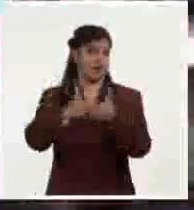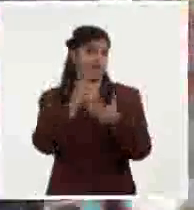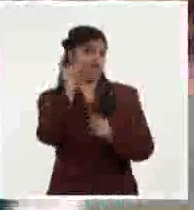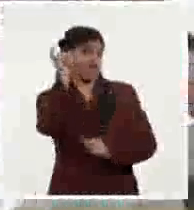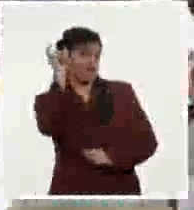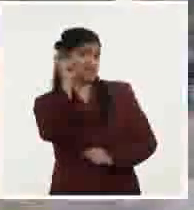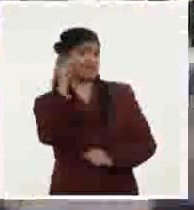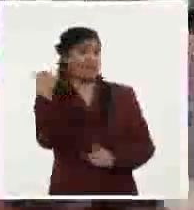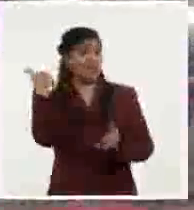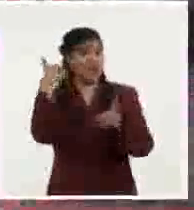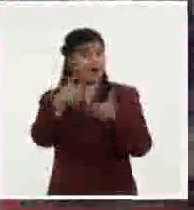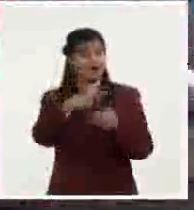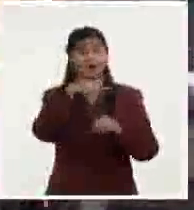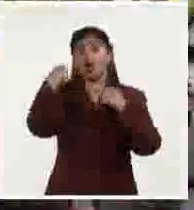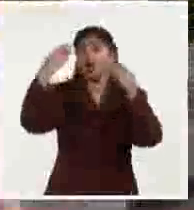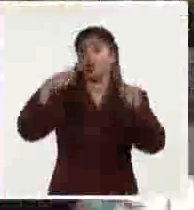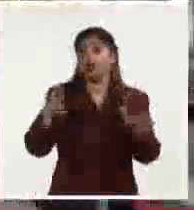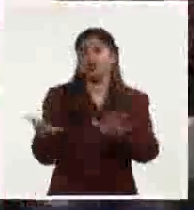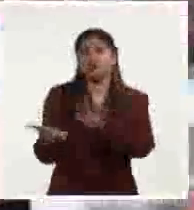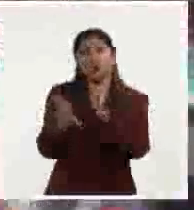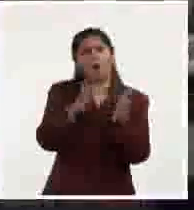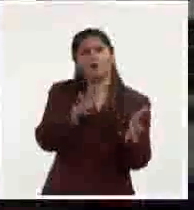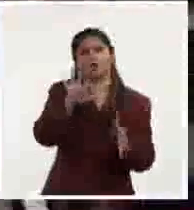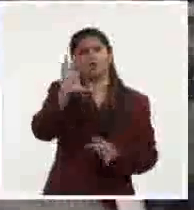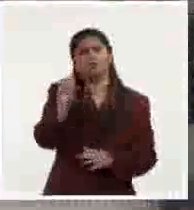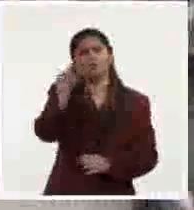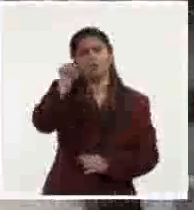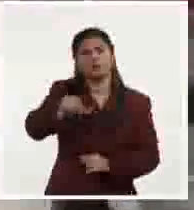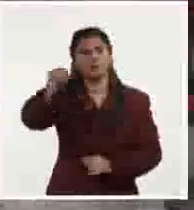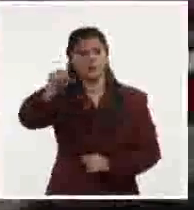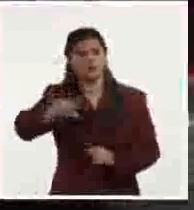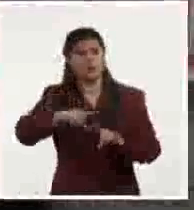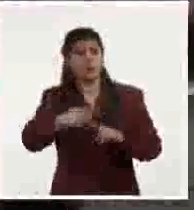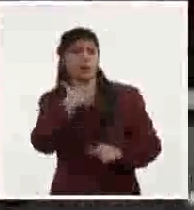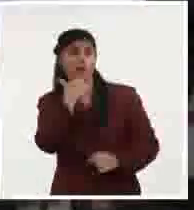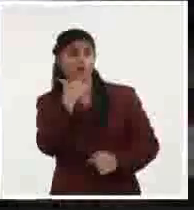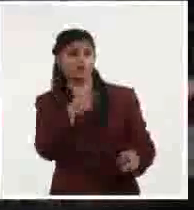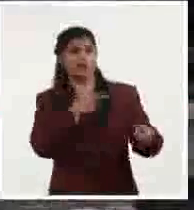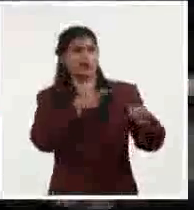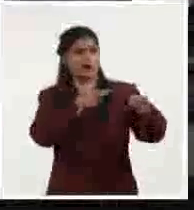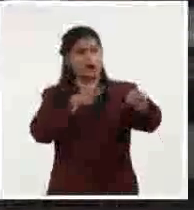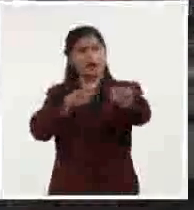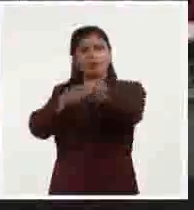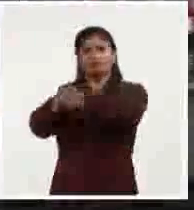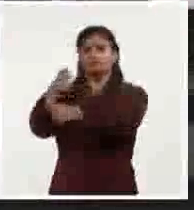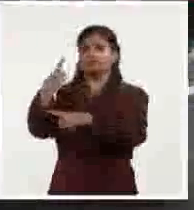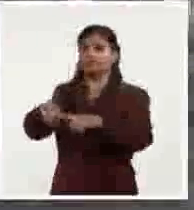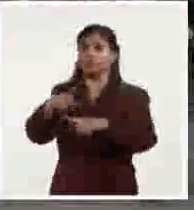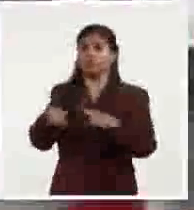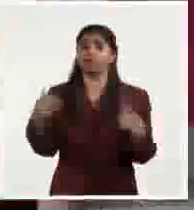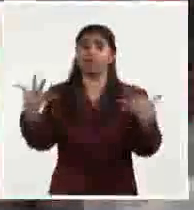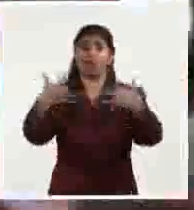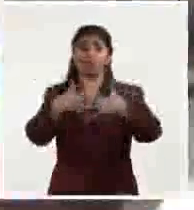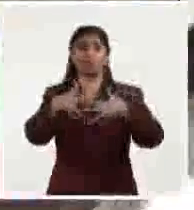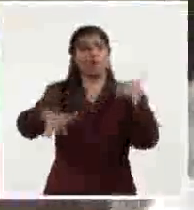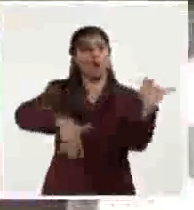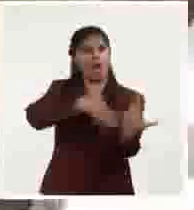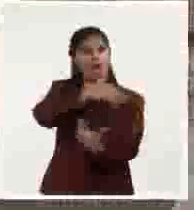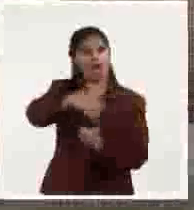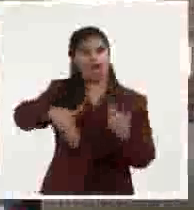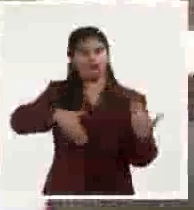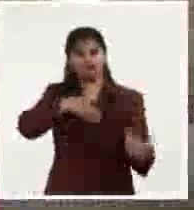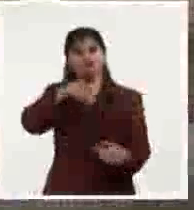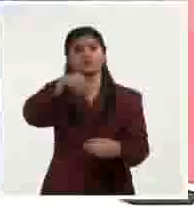país andino casi 50 personas debido a la violencia policial y otros hechos asociados a la crisis política que vive Perú.